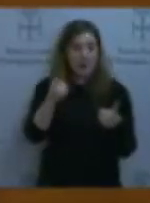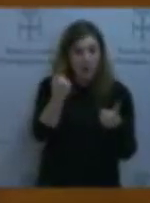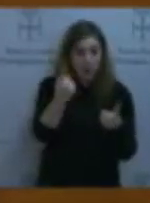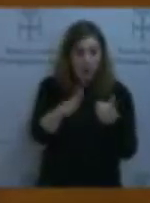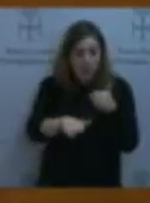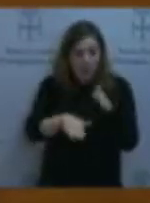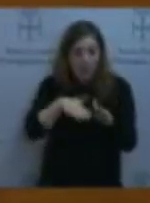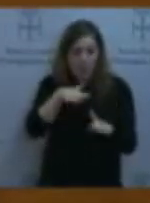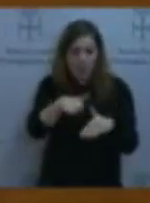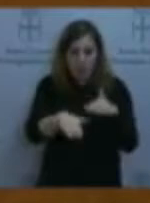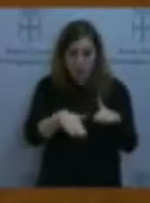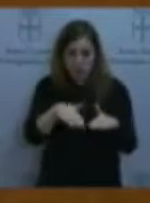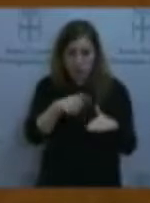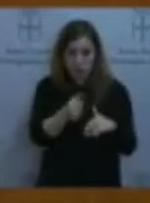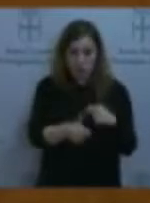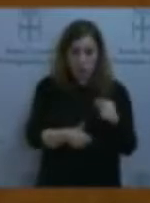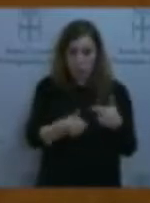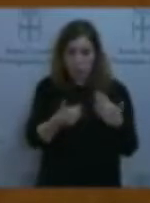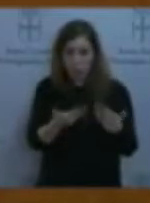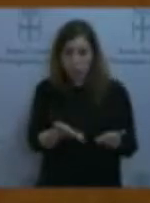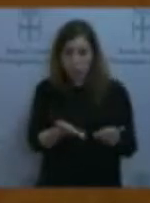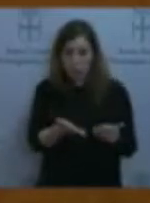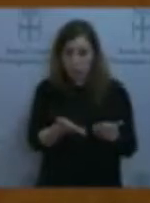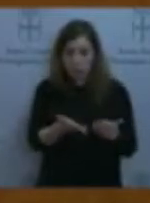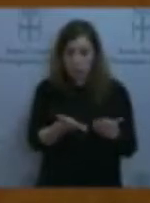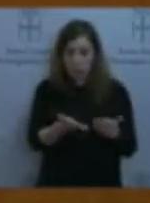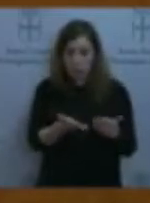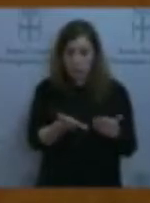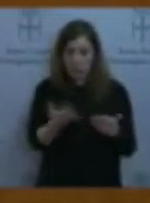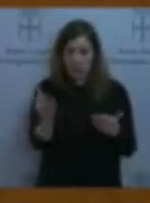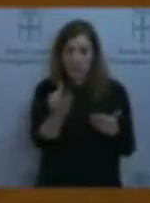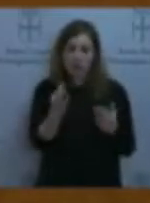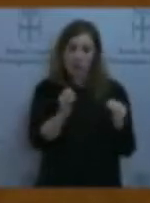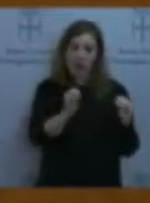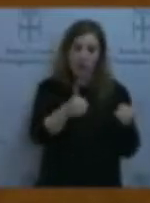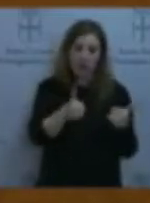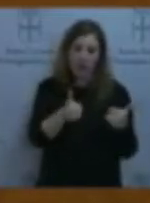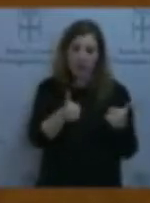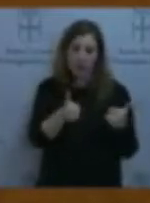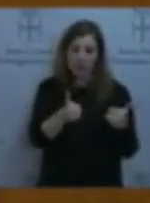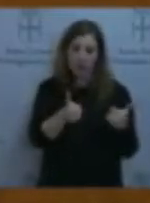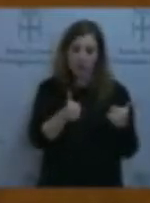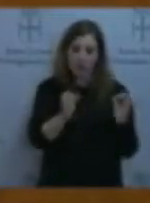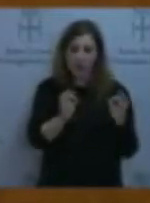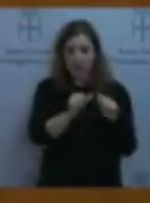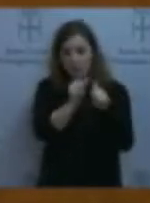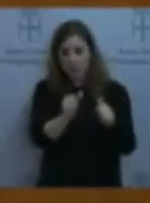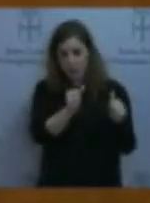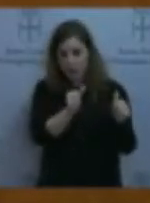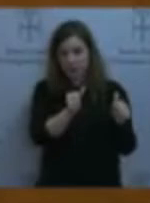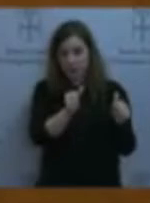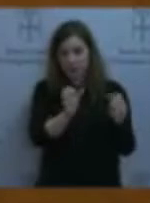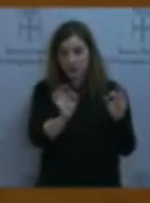son las esquinas y a los bordes, porque sin las esquinas y a los bordes es imposible que el puzzle salga.